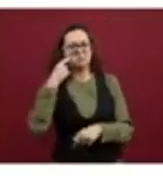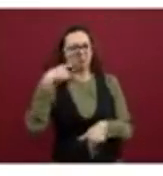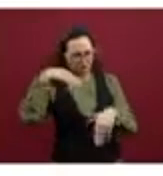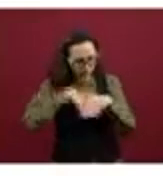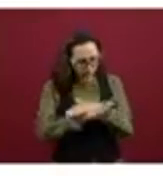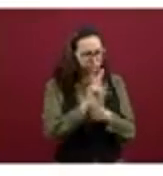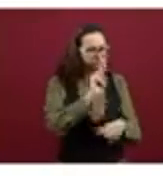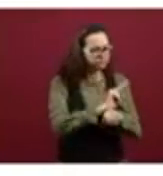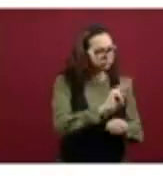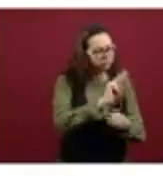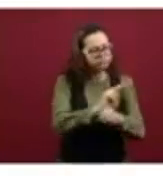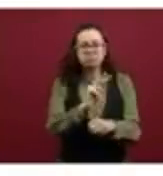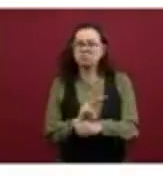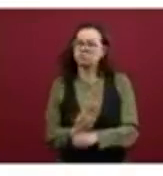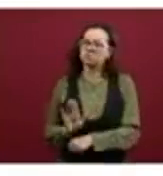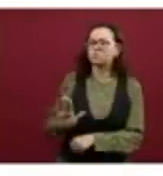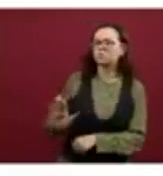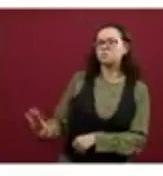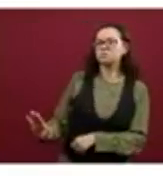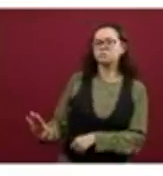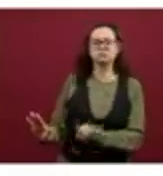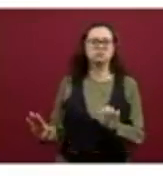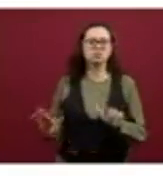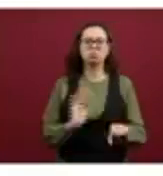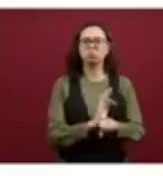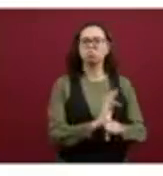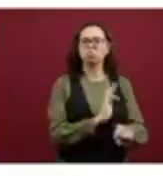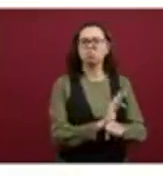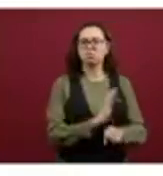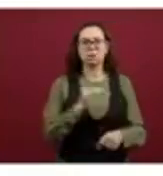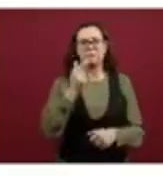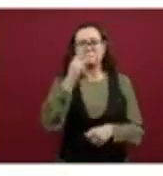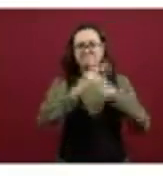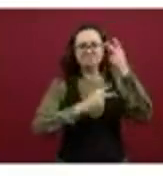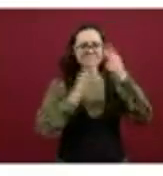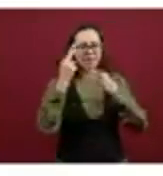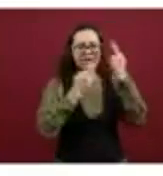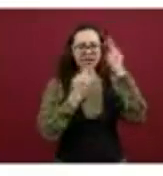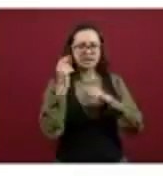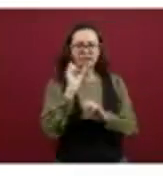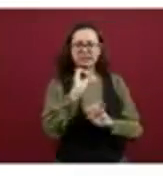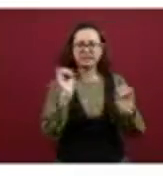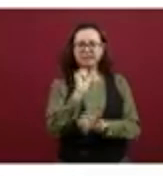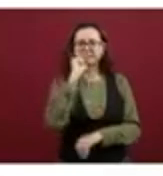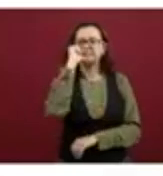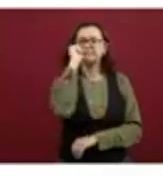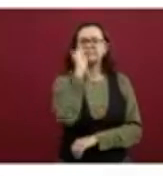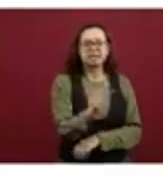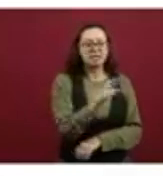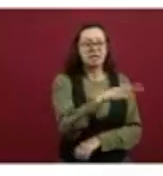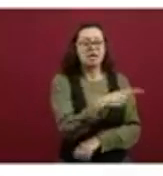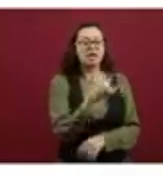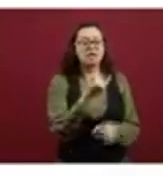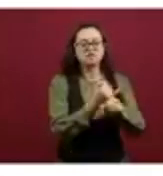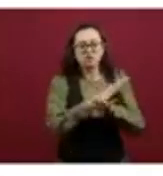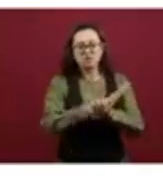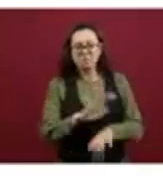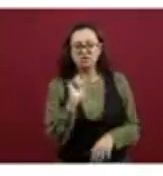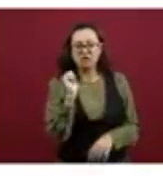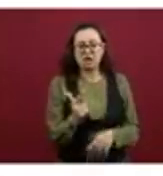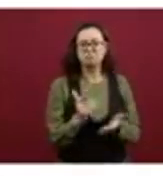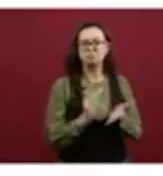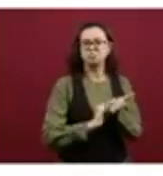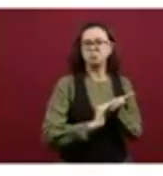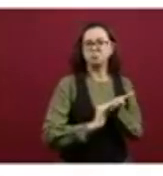y borra así historial fiscal. Para poder revisar años anteriores al 2000, tenía el auditor que encontrar irregularidades del